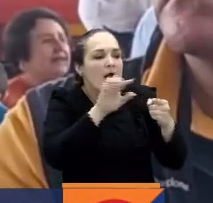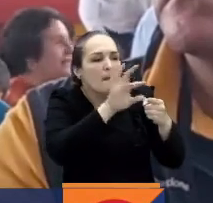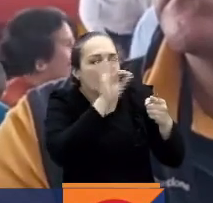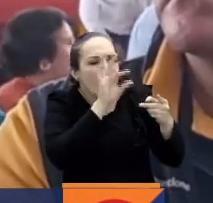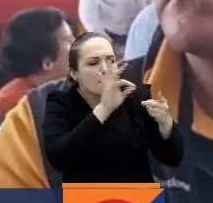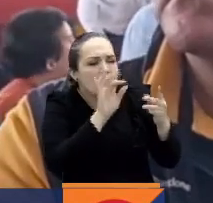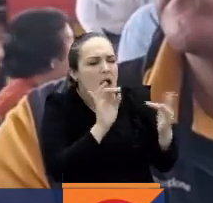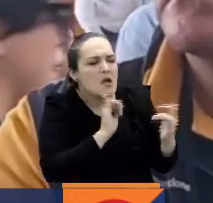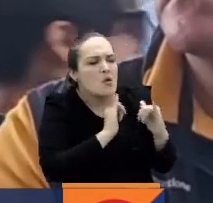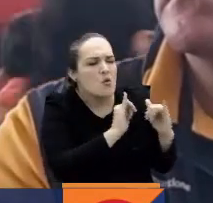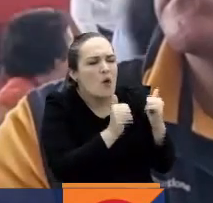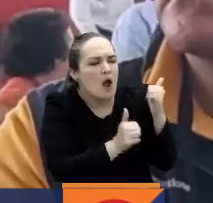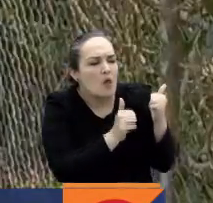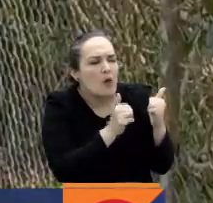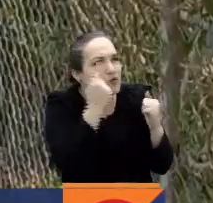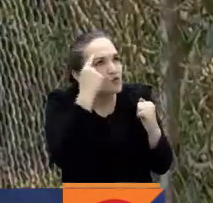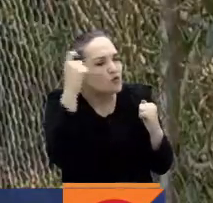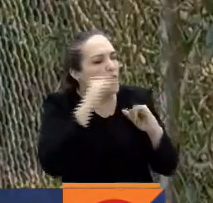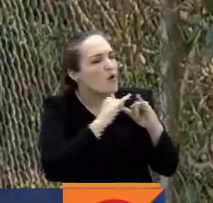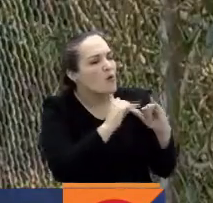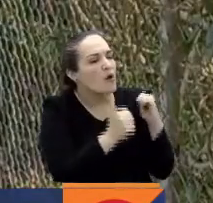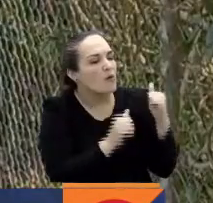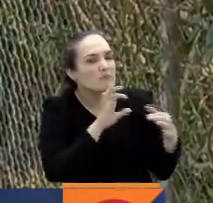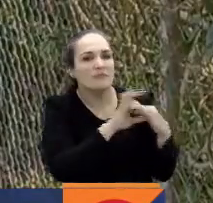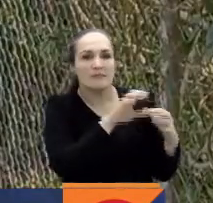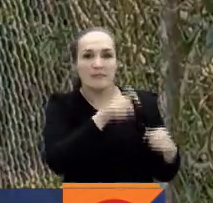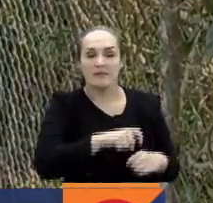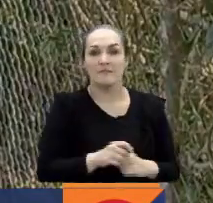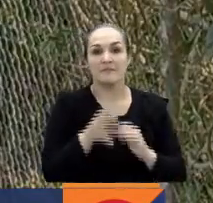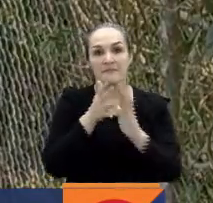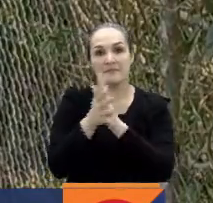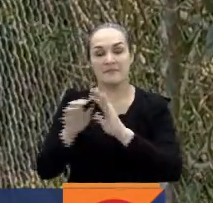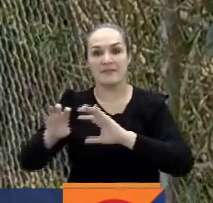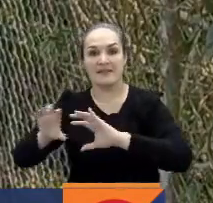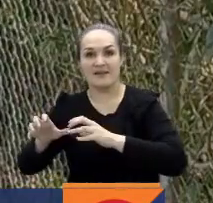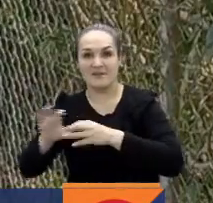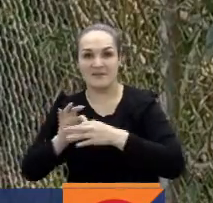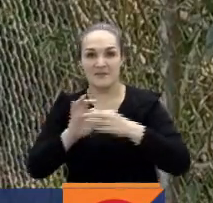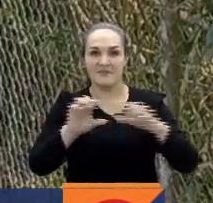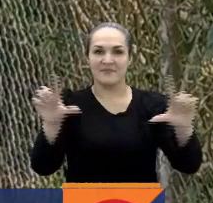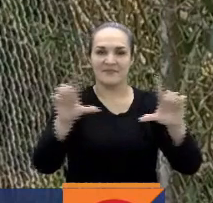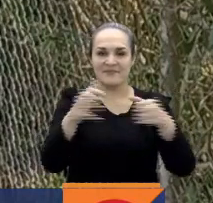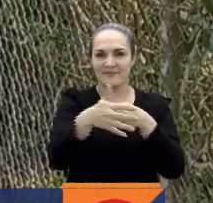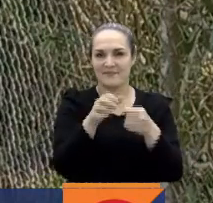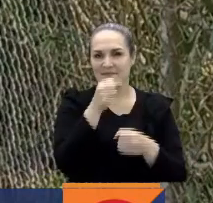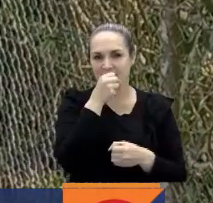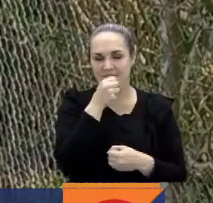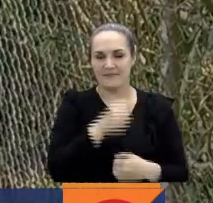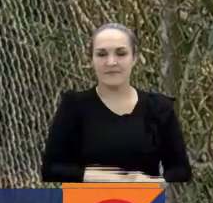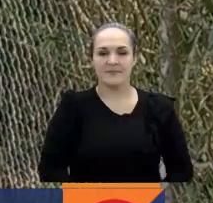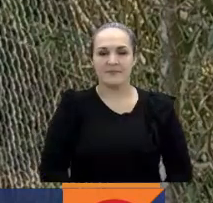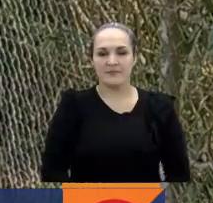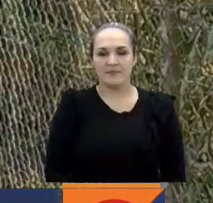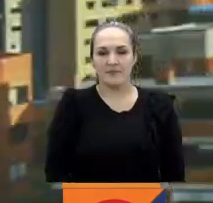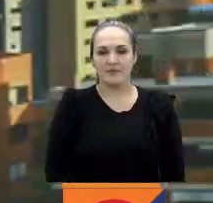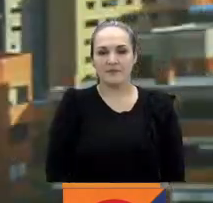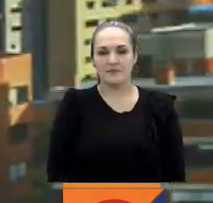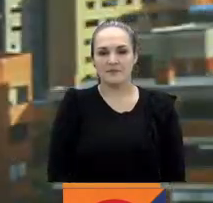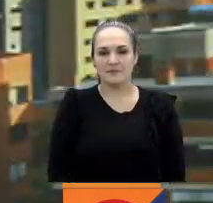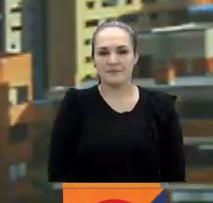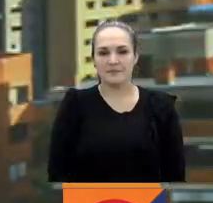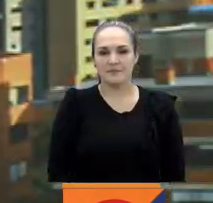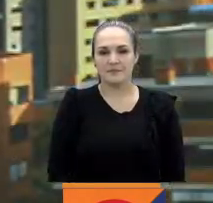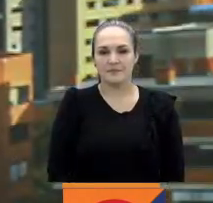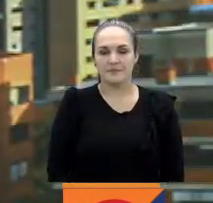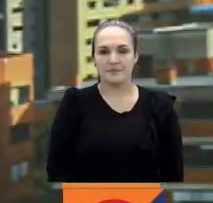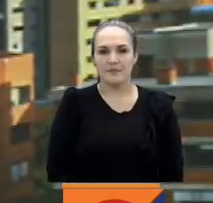comunes, construir un sueño colectivo. Radio Nacional de Colombia y RTVC Noticias conectados 24/7.